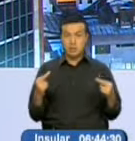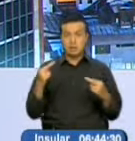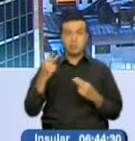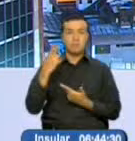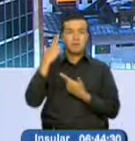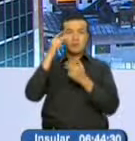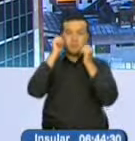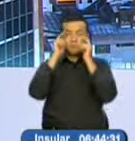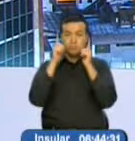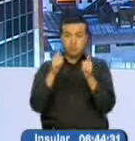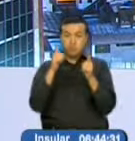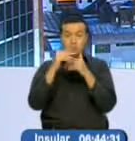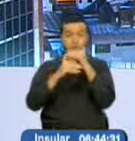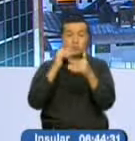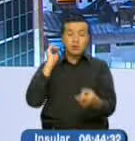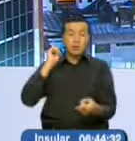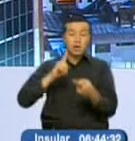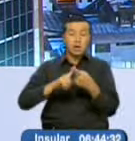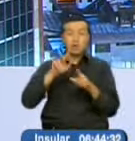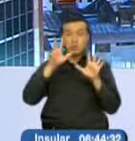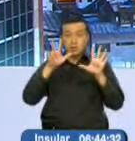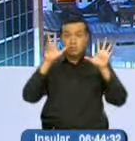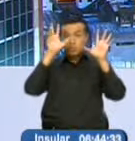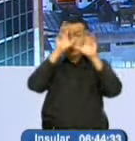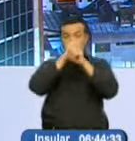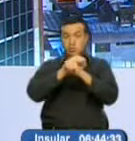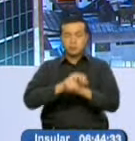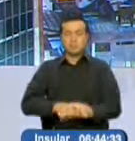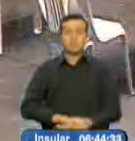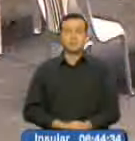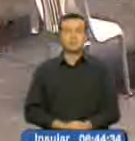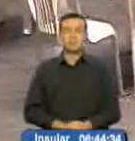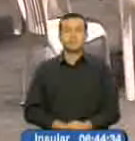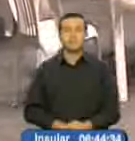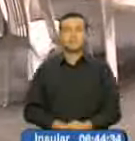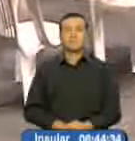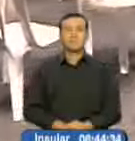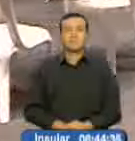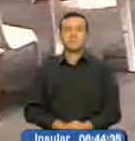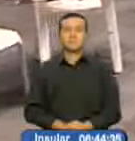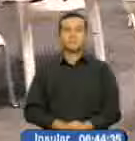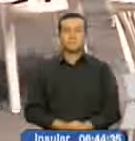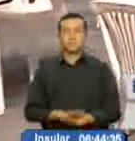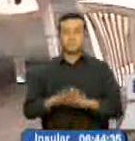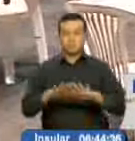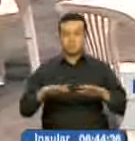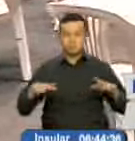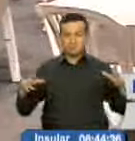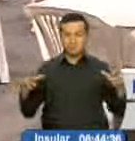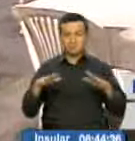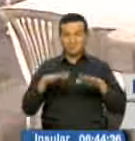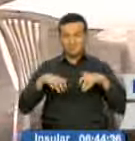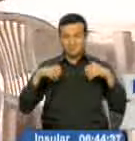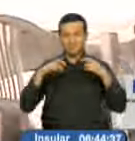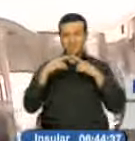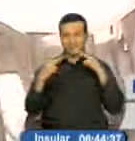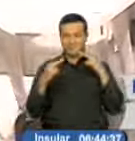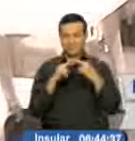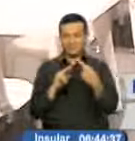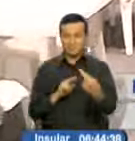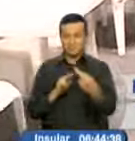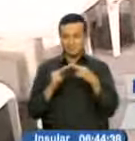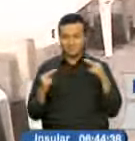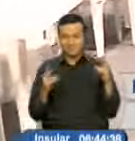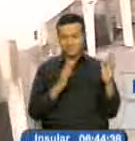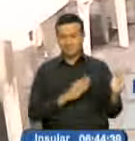el material y el proceso finalizará a las 8 de la noche. En el Coliseo Rumiñahui se ultiman los detalles para atender